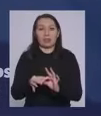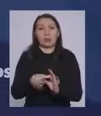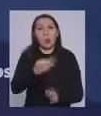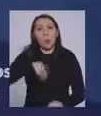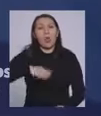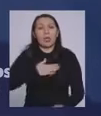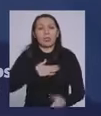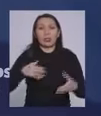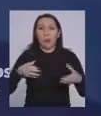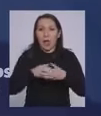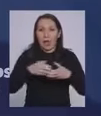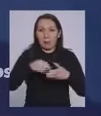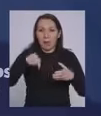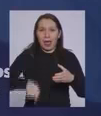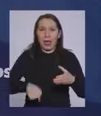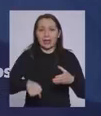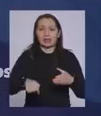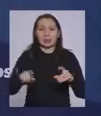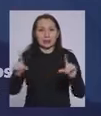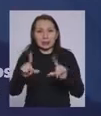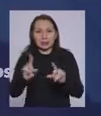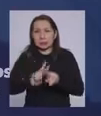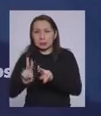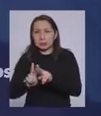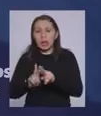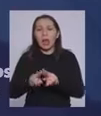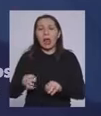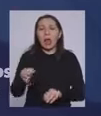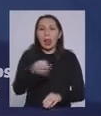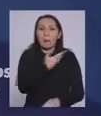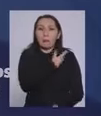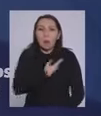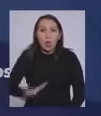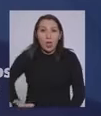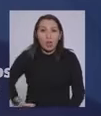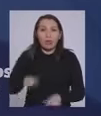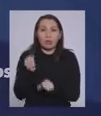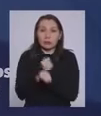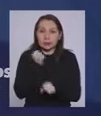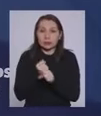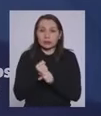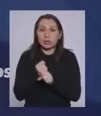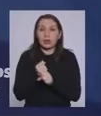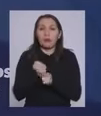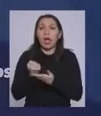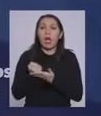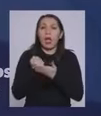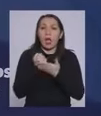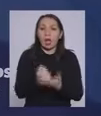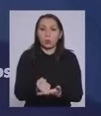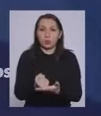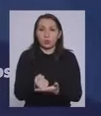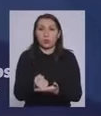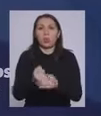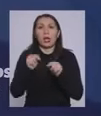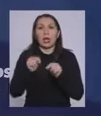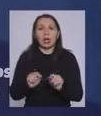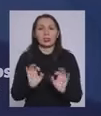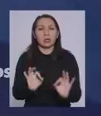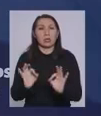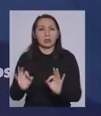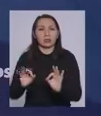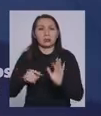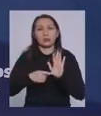nuestro equipo técnico de La Moneda por contribuir a esta